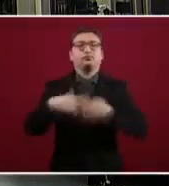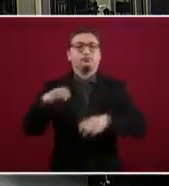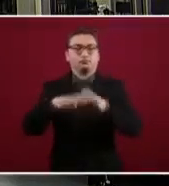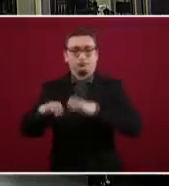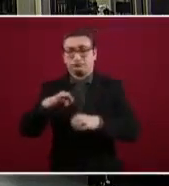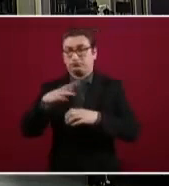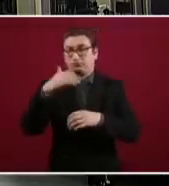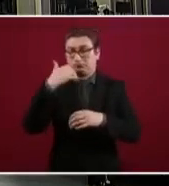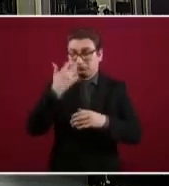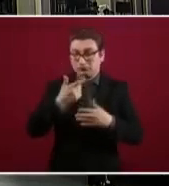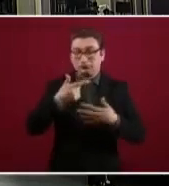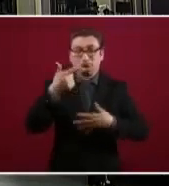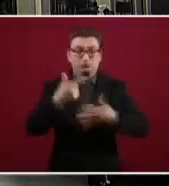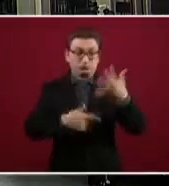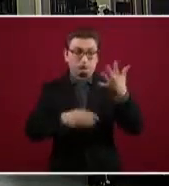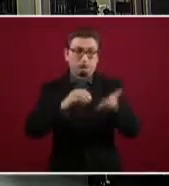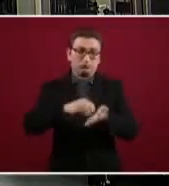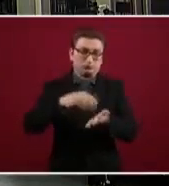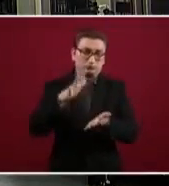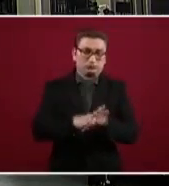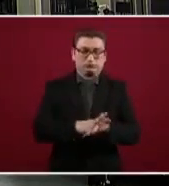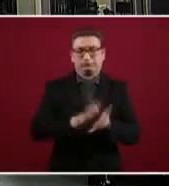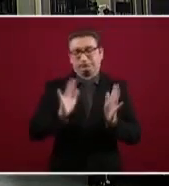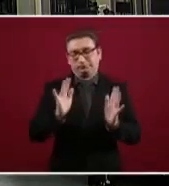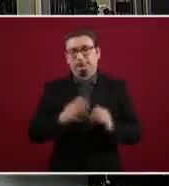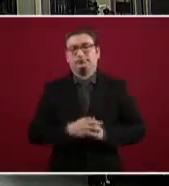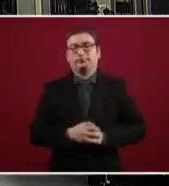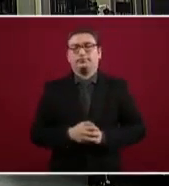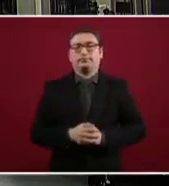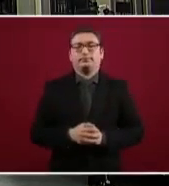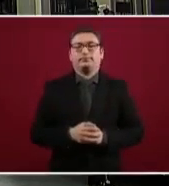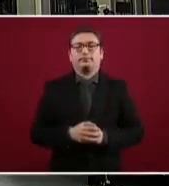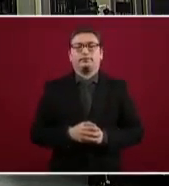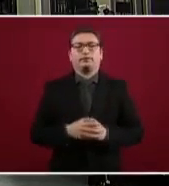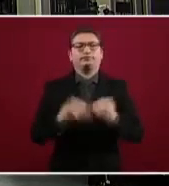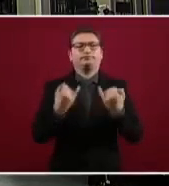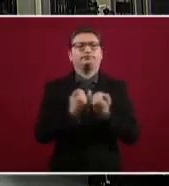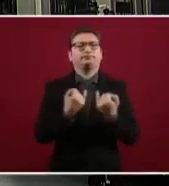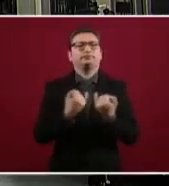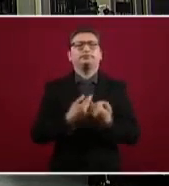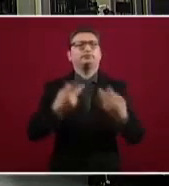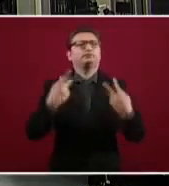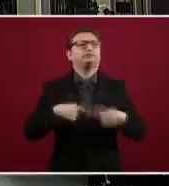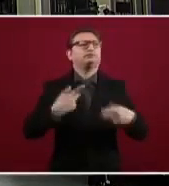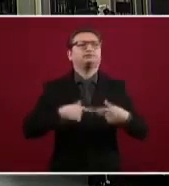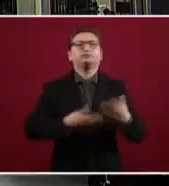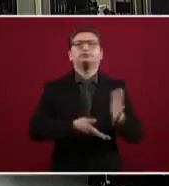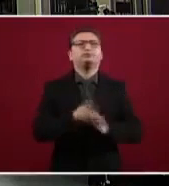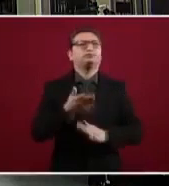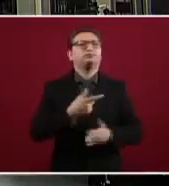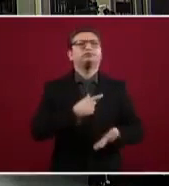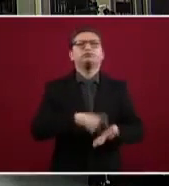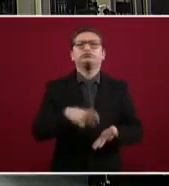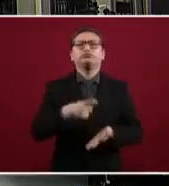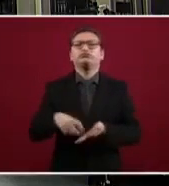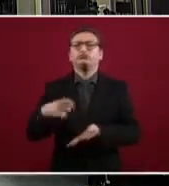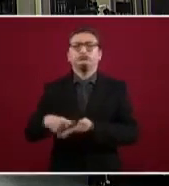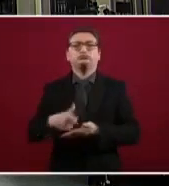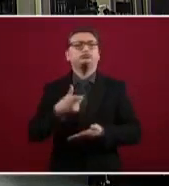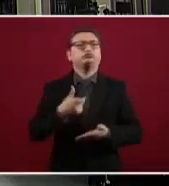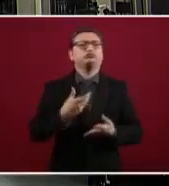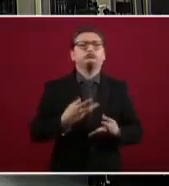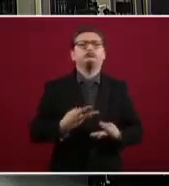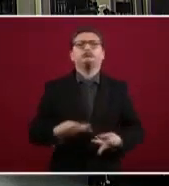inscriben está probado que cuando la gente sale a comprar la derrama